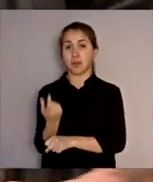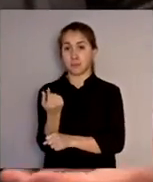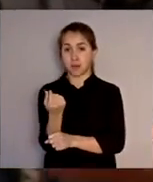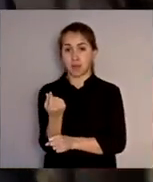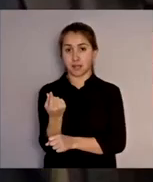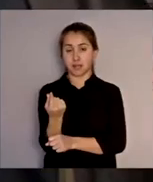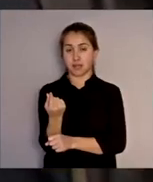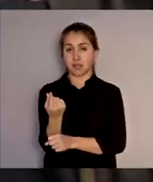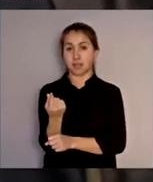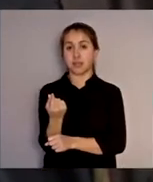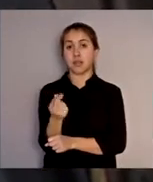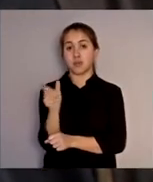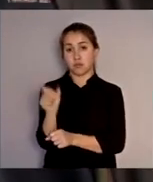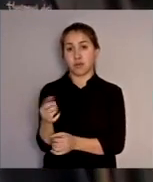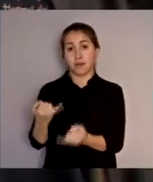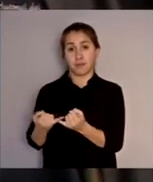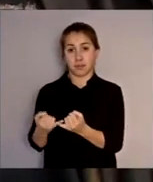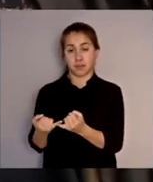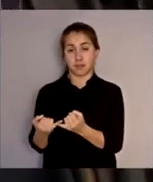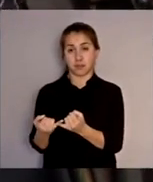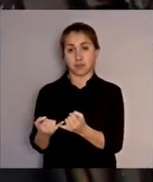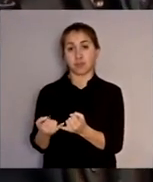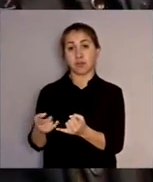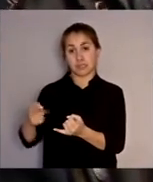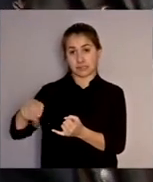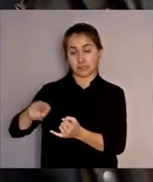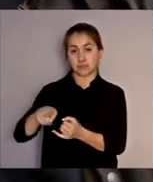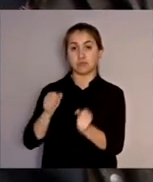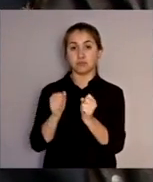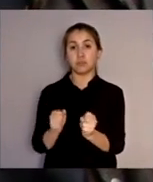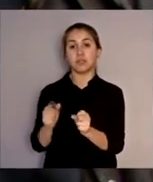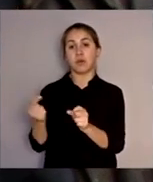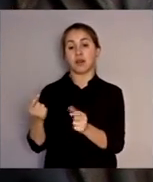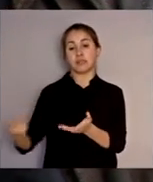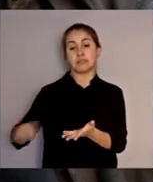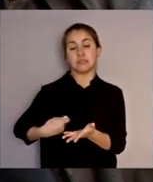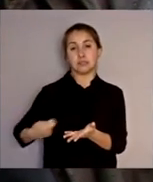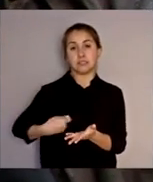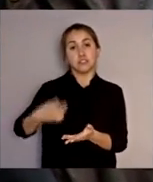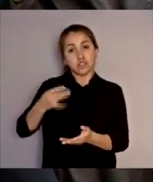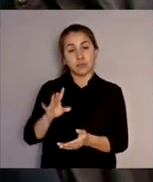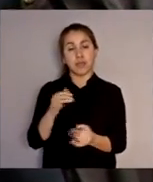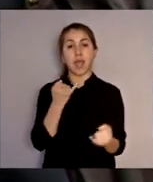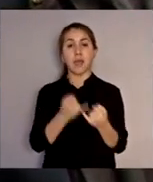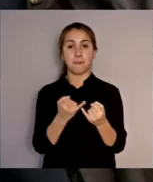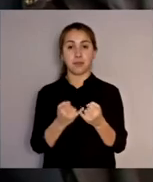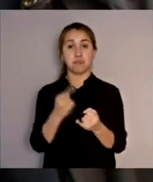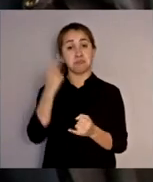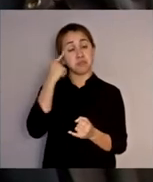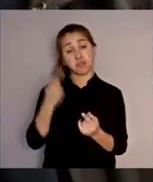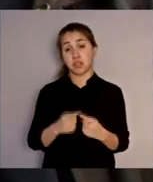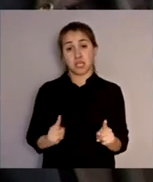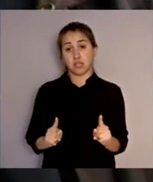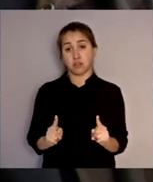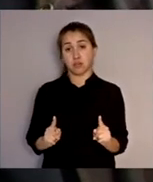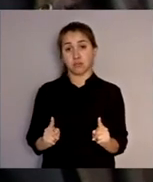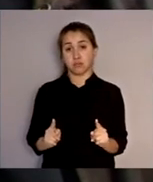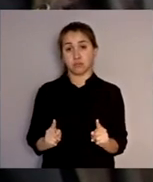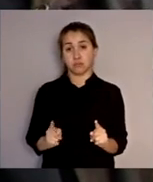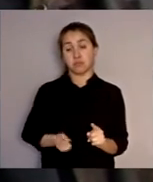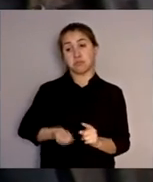plata a un amigo, puede que le aporten plata inclusive a un amigo que piense distinto.